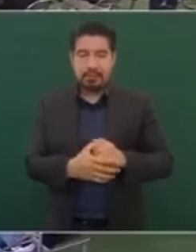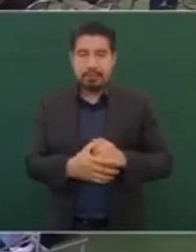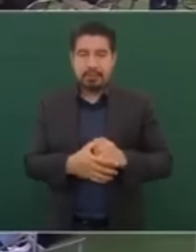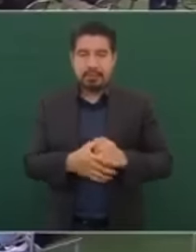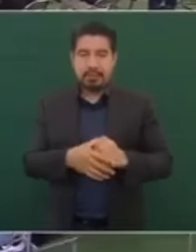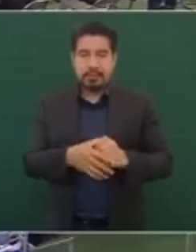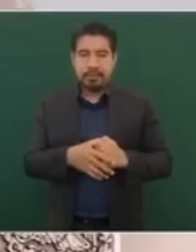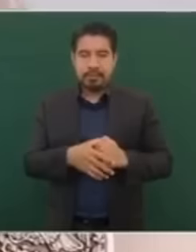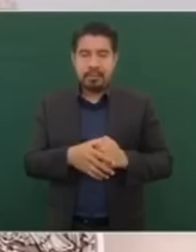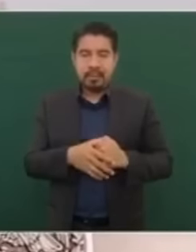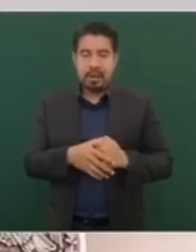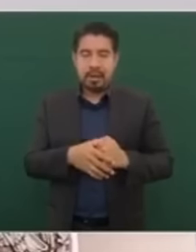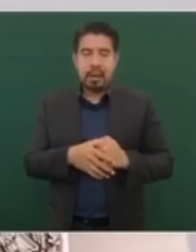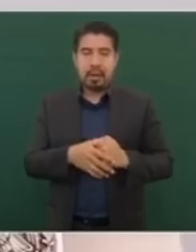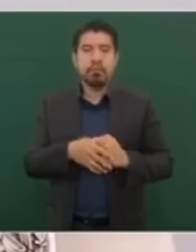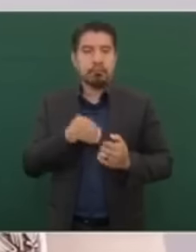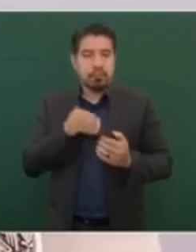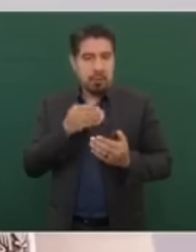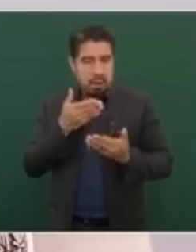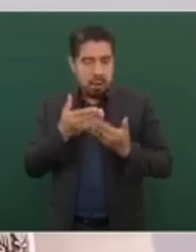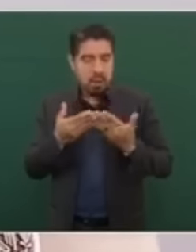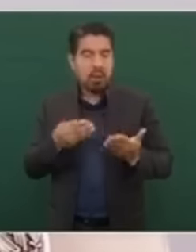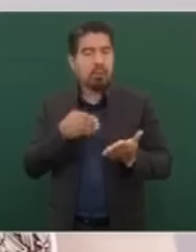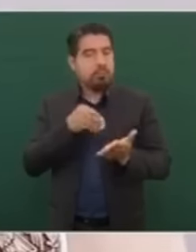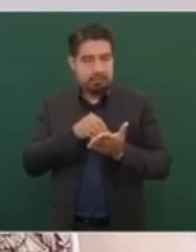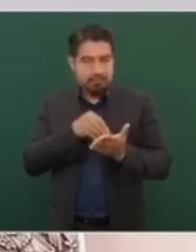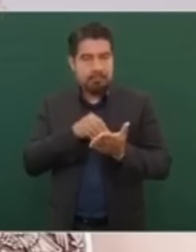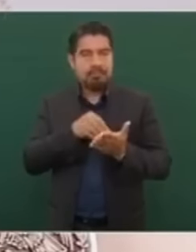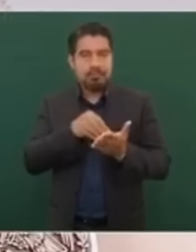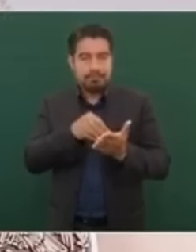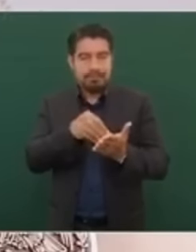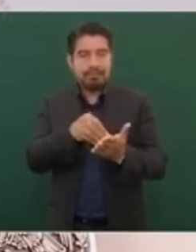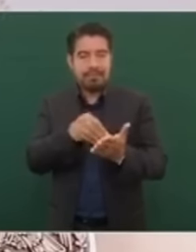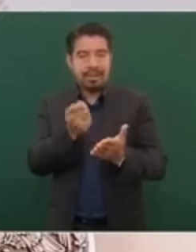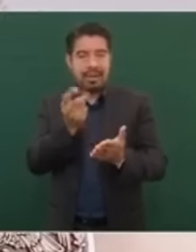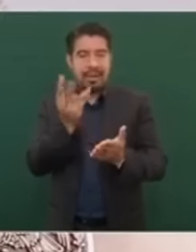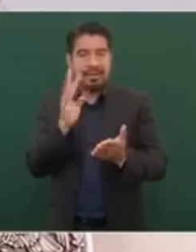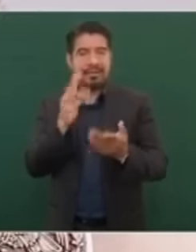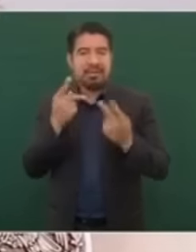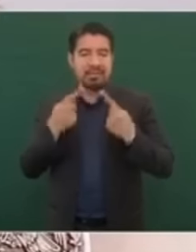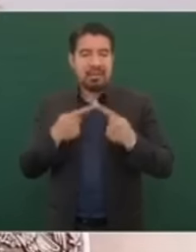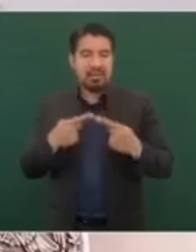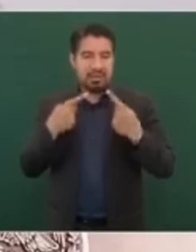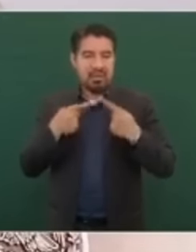todavía quienes apuestan a que